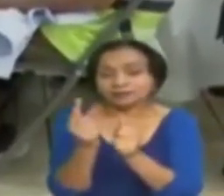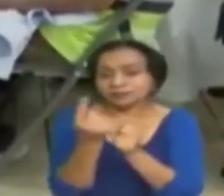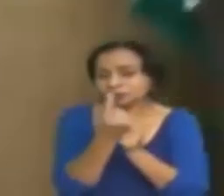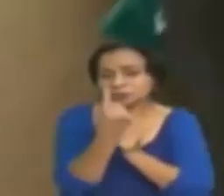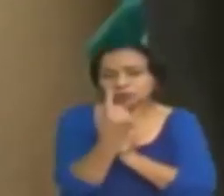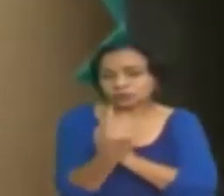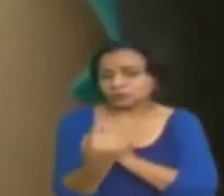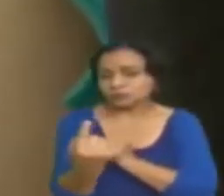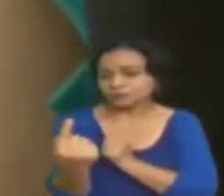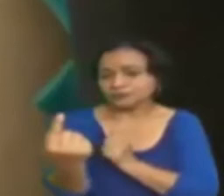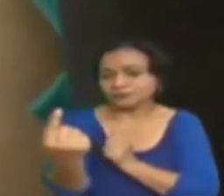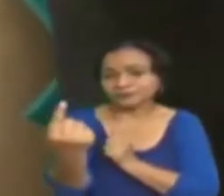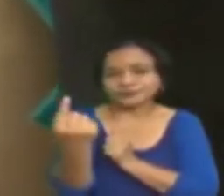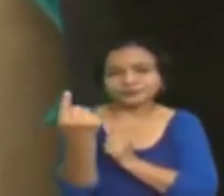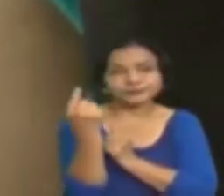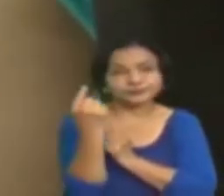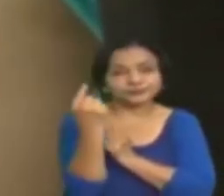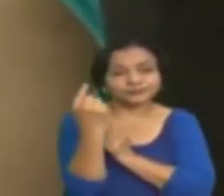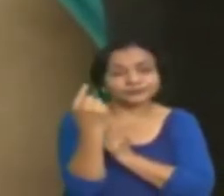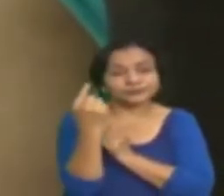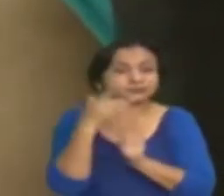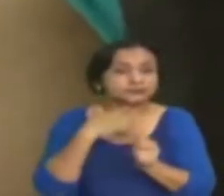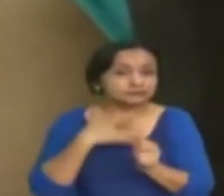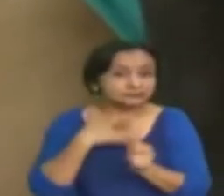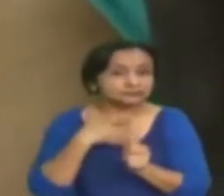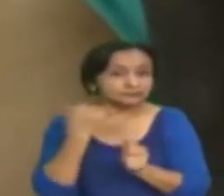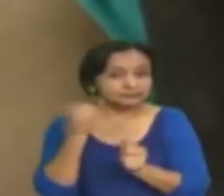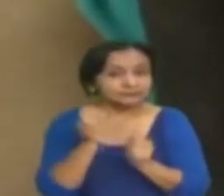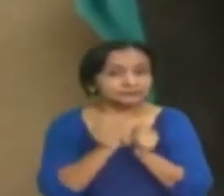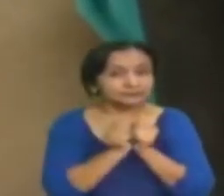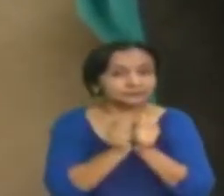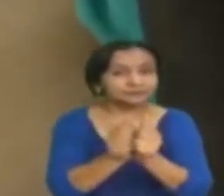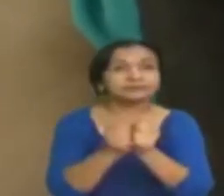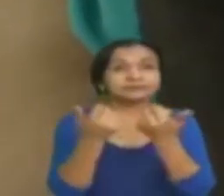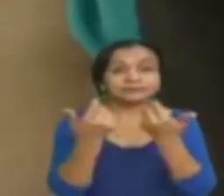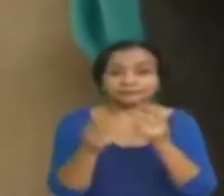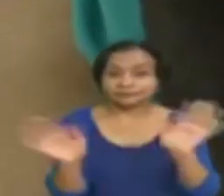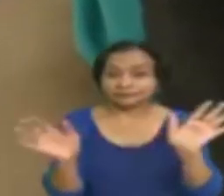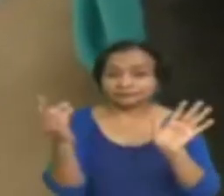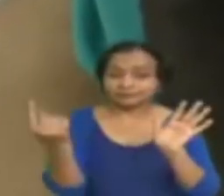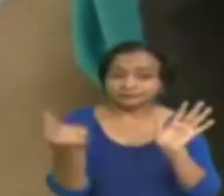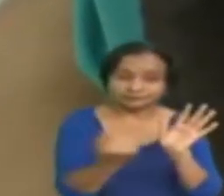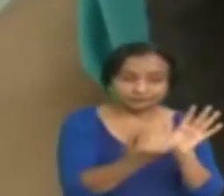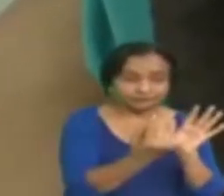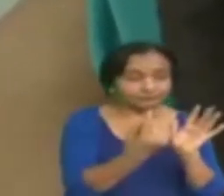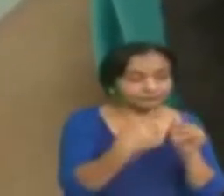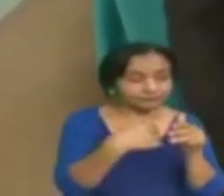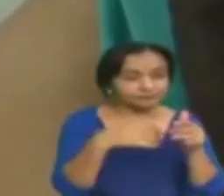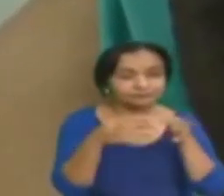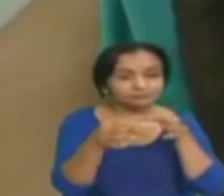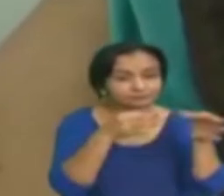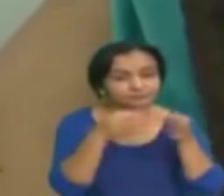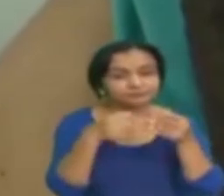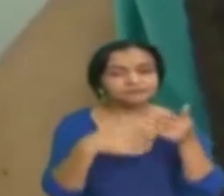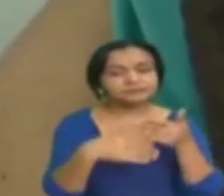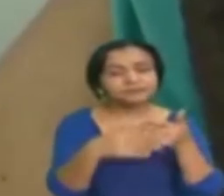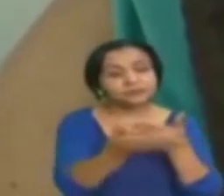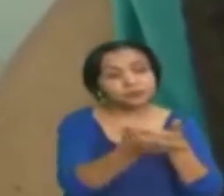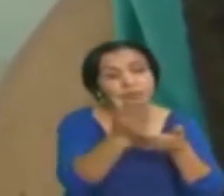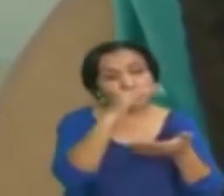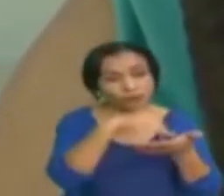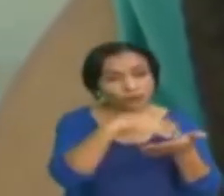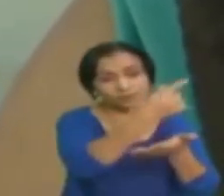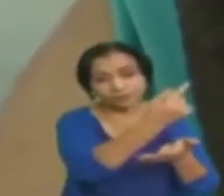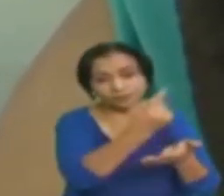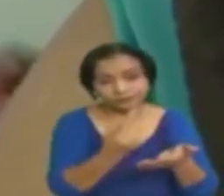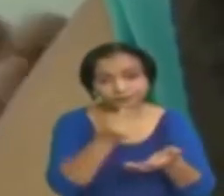semana. El distrito 2, 3, 4 y 6 específicamente serán los puntos de aplicación en Managua, en Rivas,